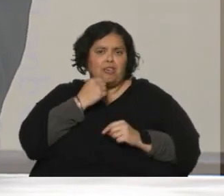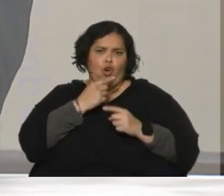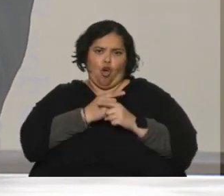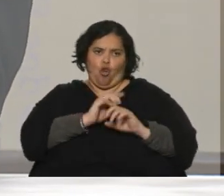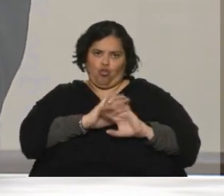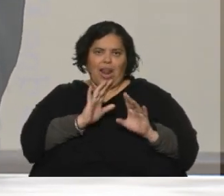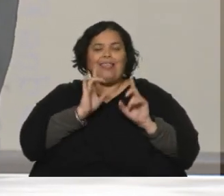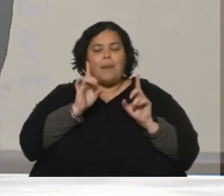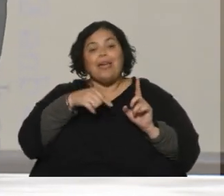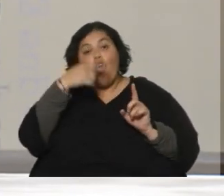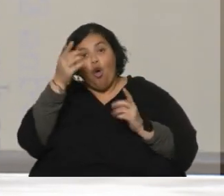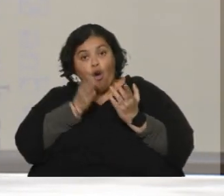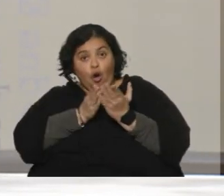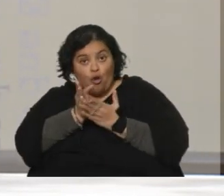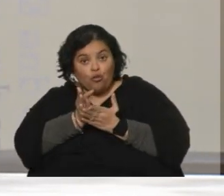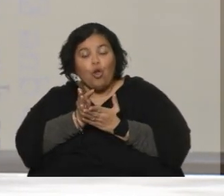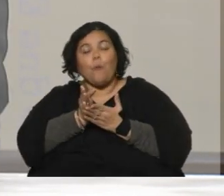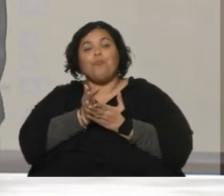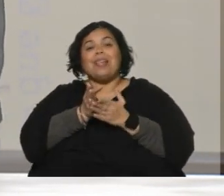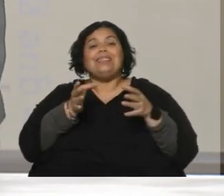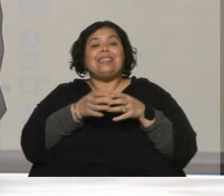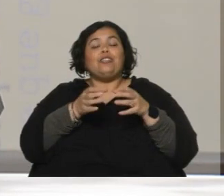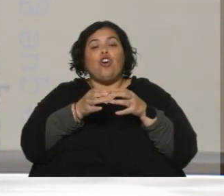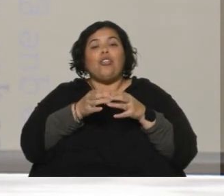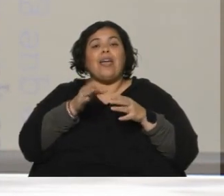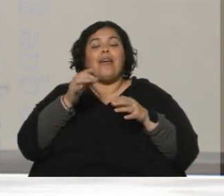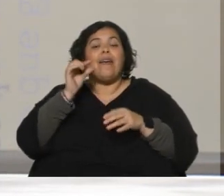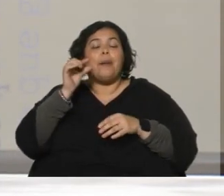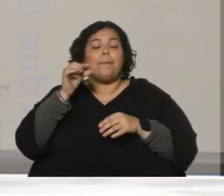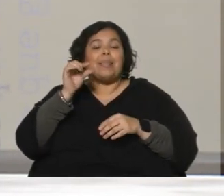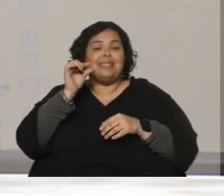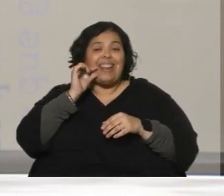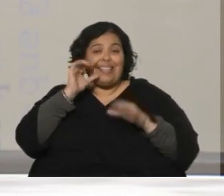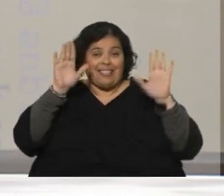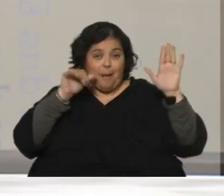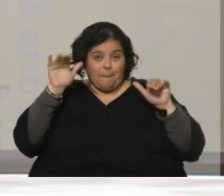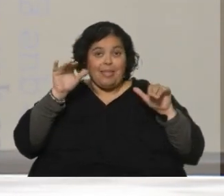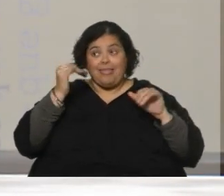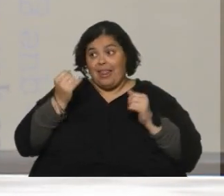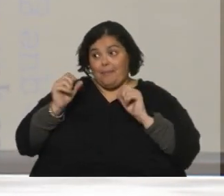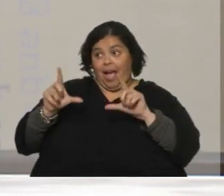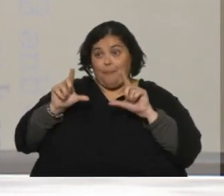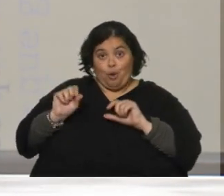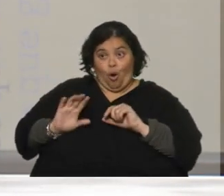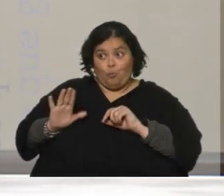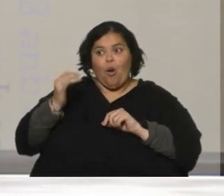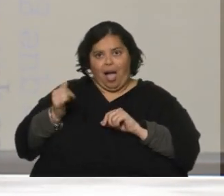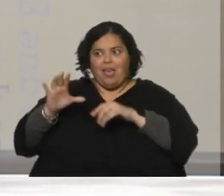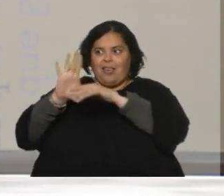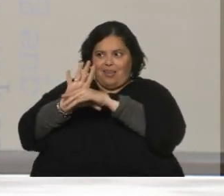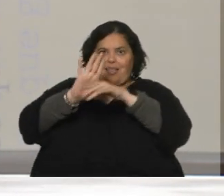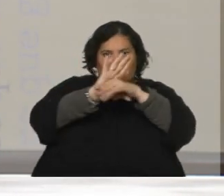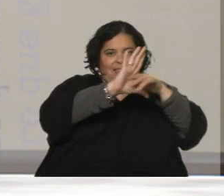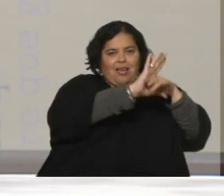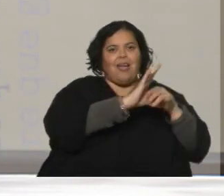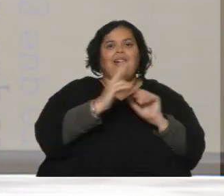y tenés como decías vos al sector de Mario Vergara que tiene candidato propio entonces hay un correlato político acá también y está la